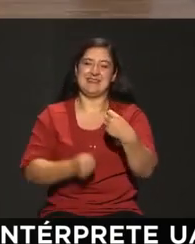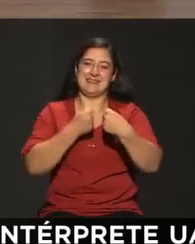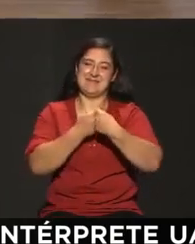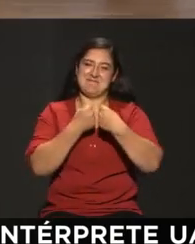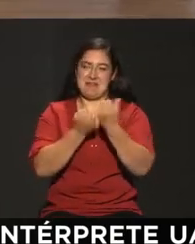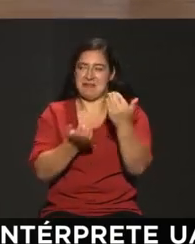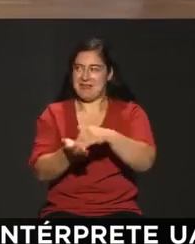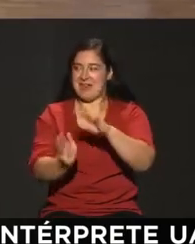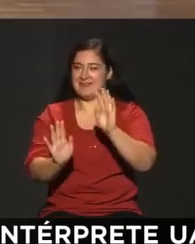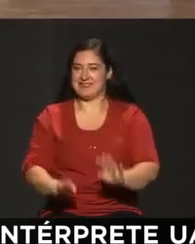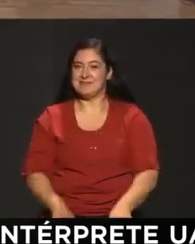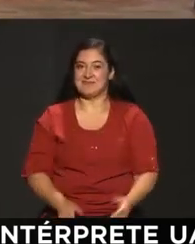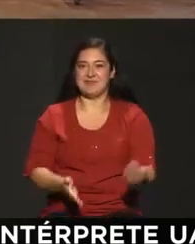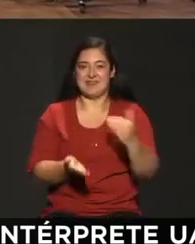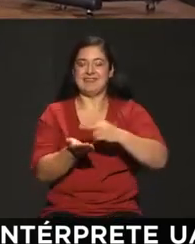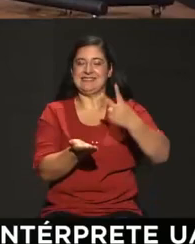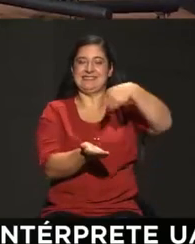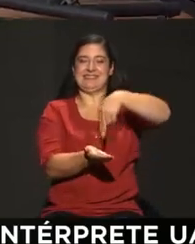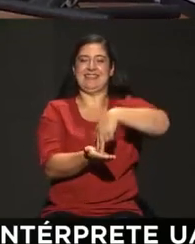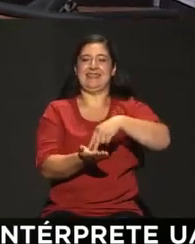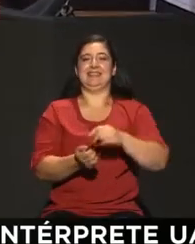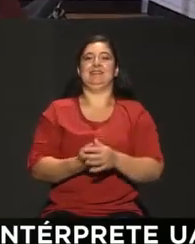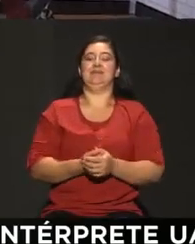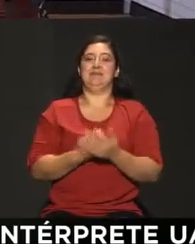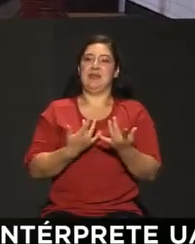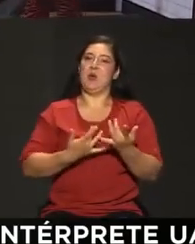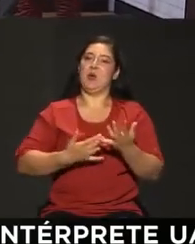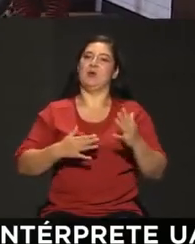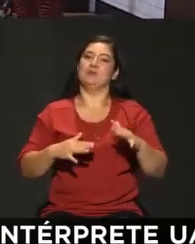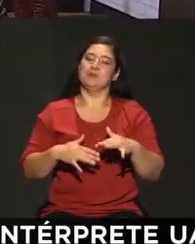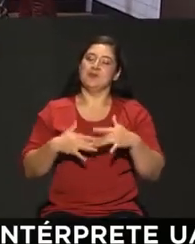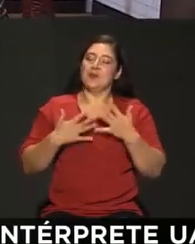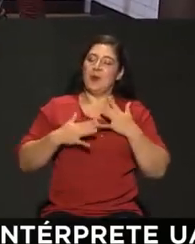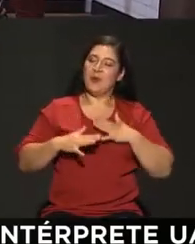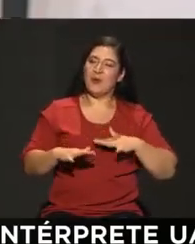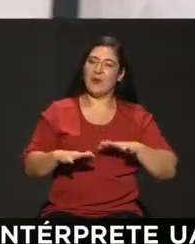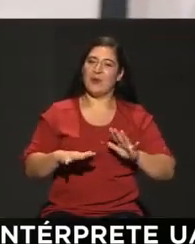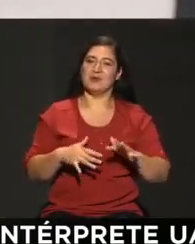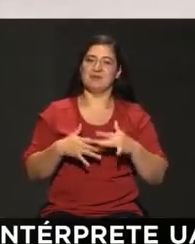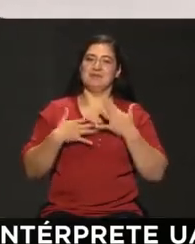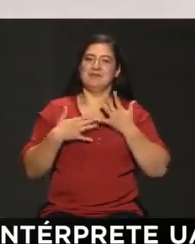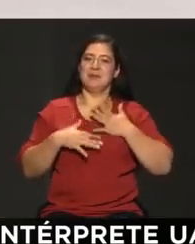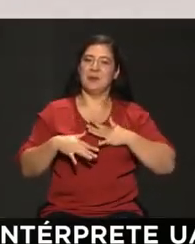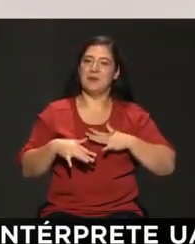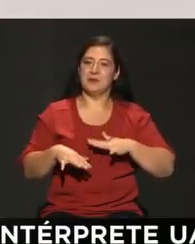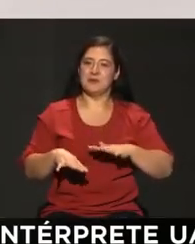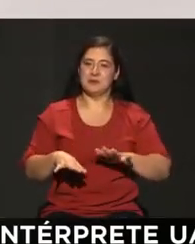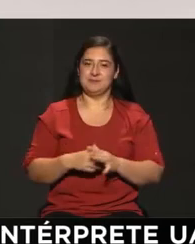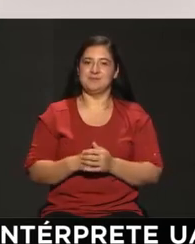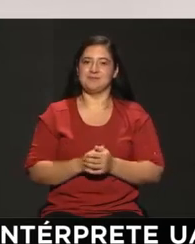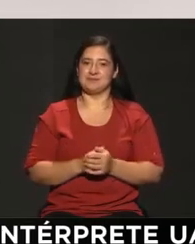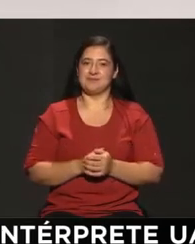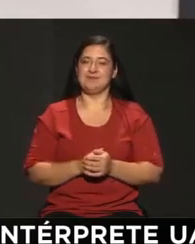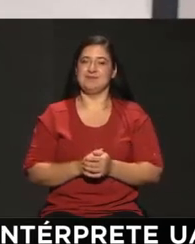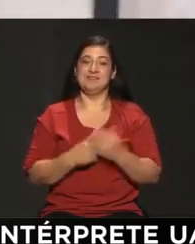2-1. Vamos arriba. Y esperamos que se nos baje un poquitico. Se regule la respiración.